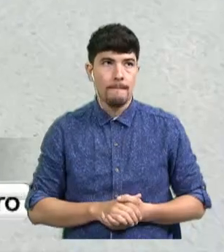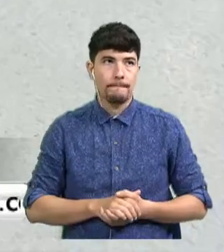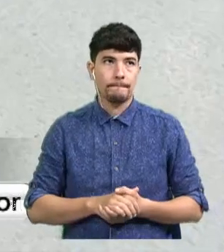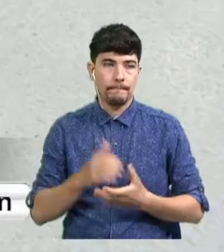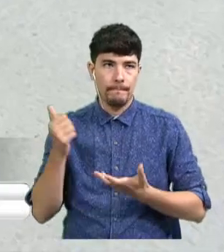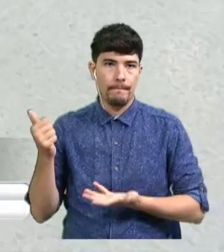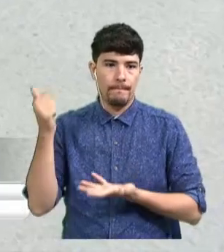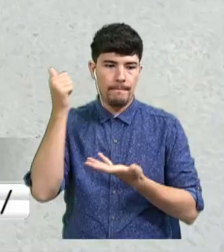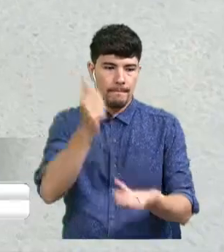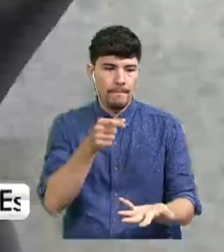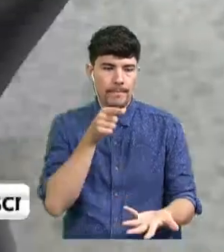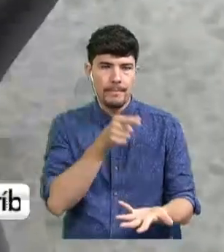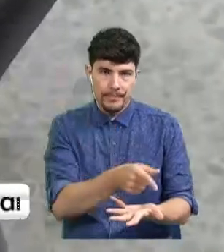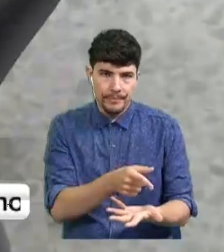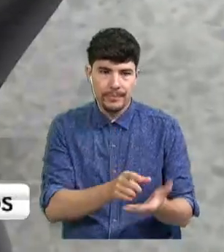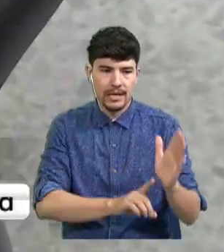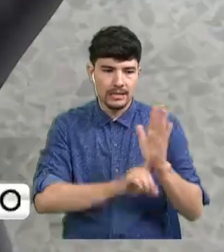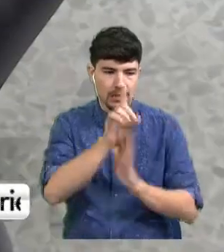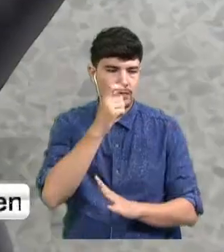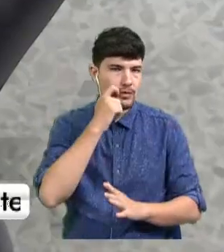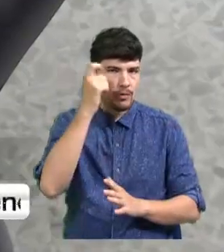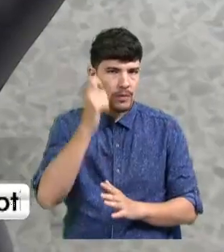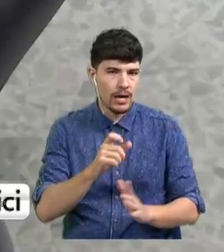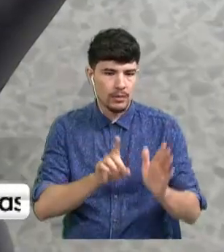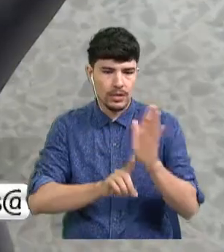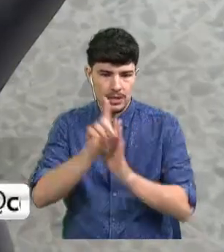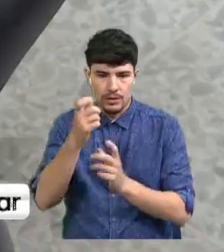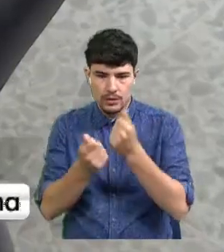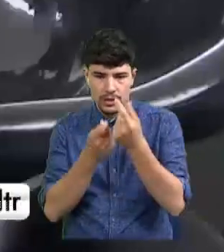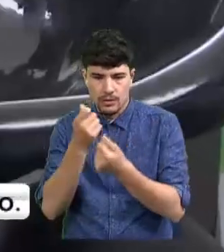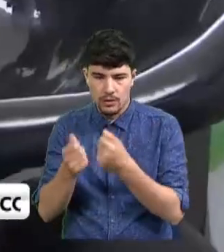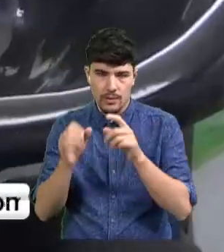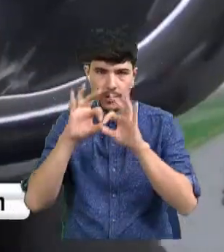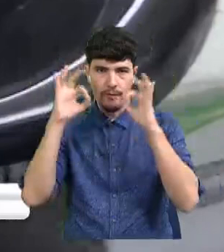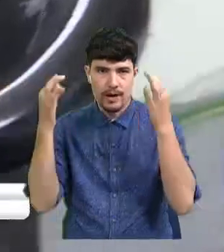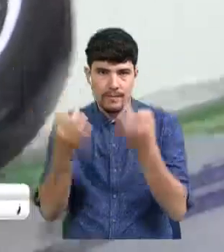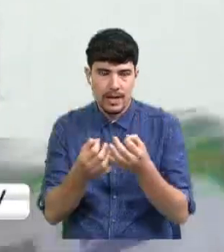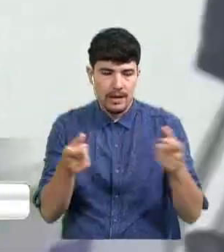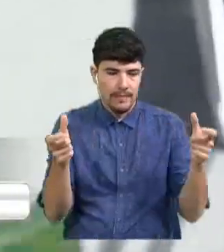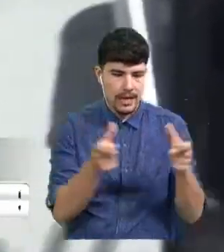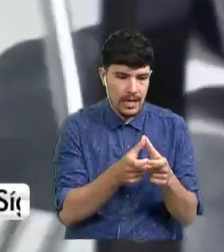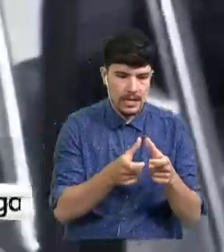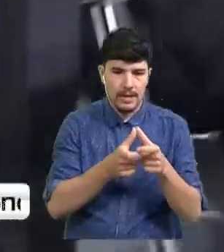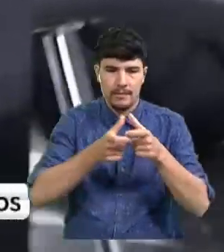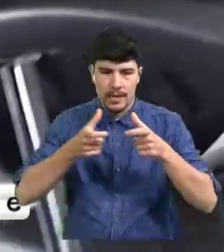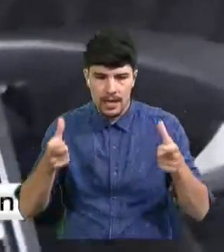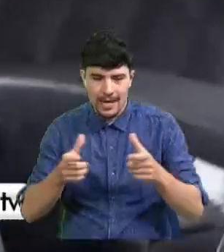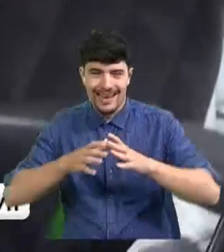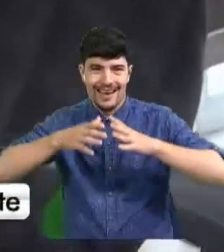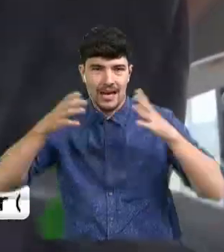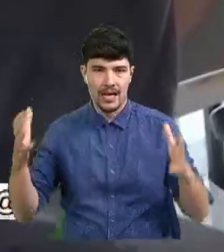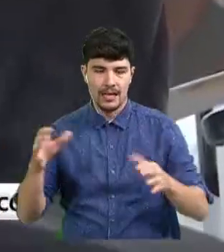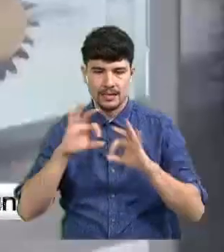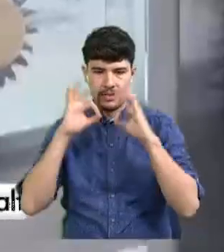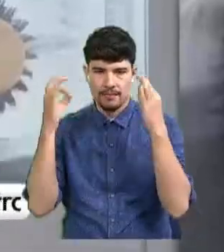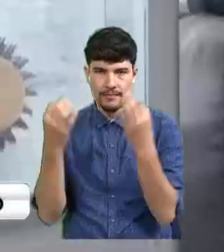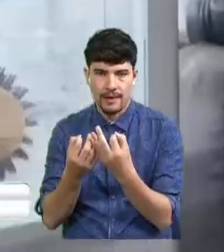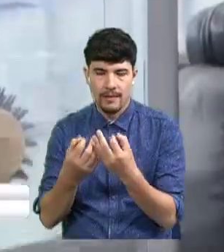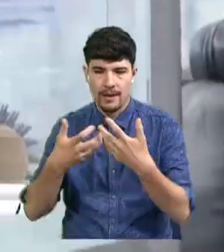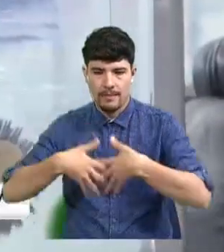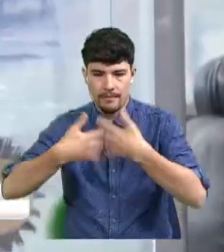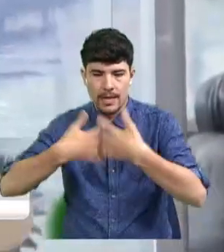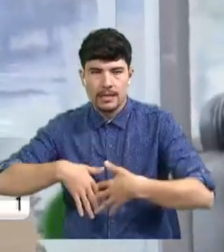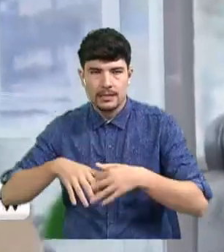los humanos, en el desarrollo humano, en el desarrollo económico de nuestras familias, pequeñas, medianas y grandes, que producen